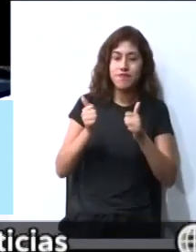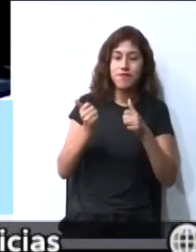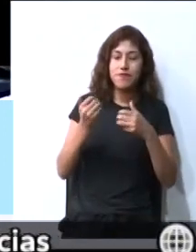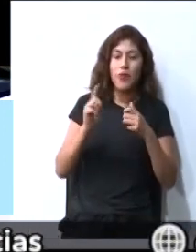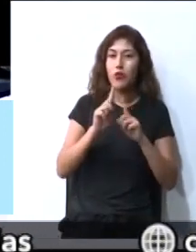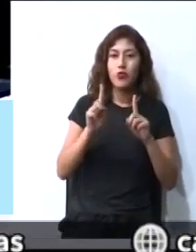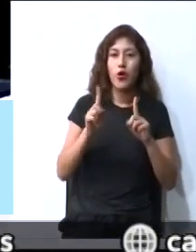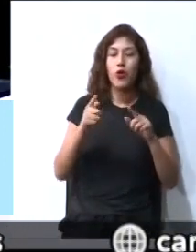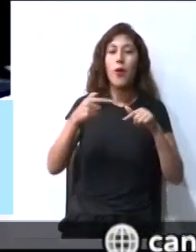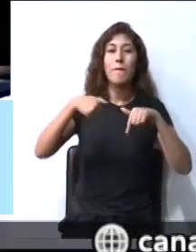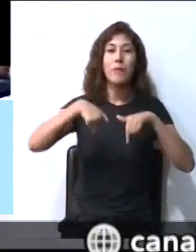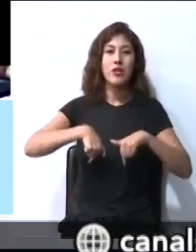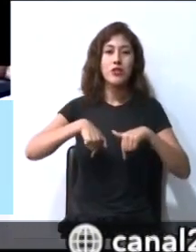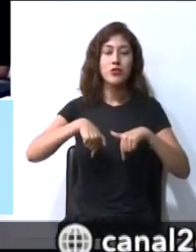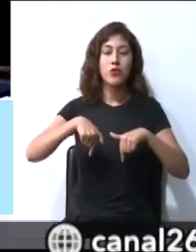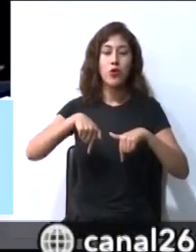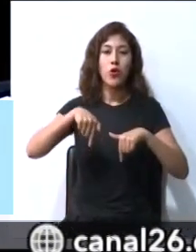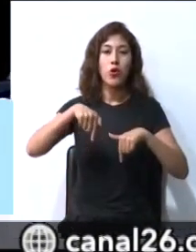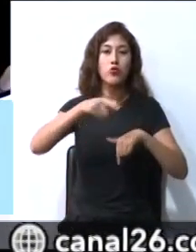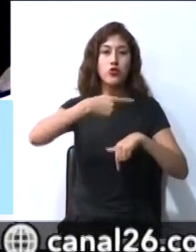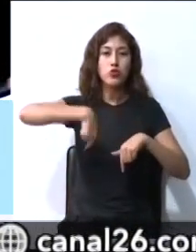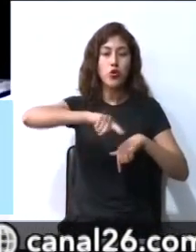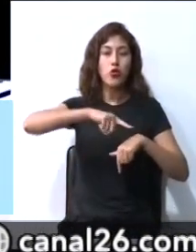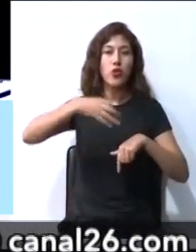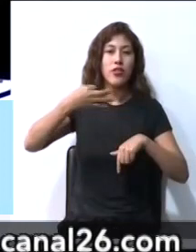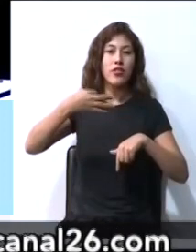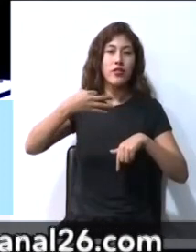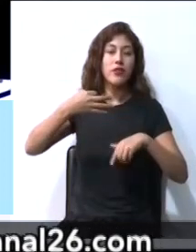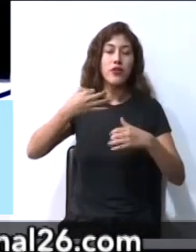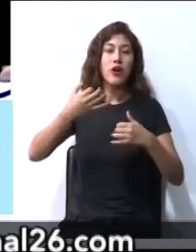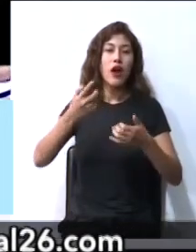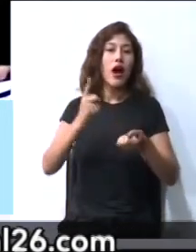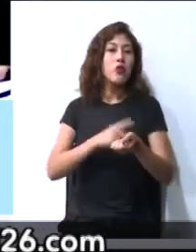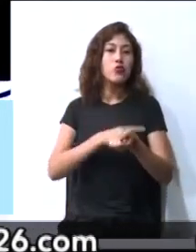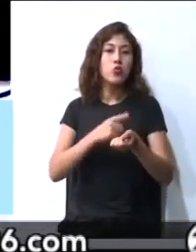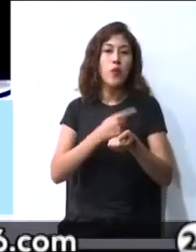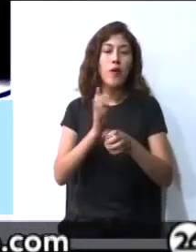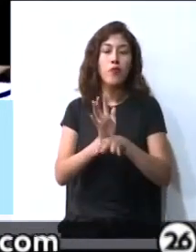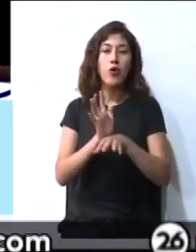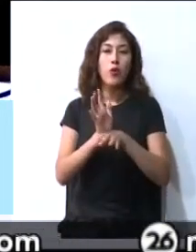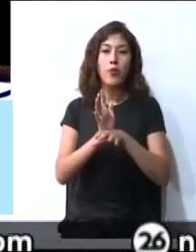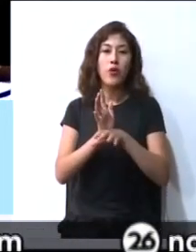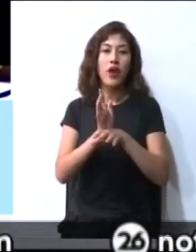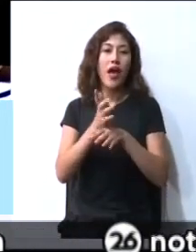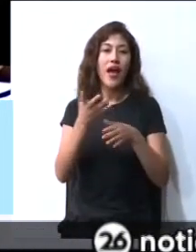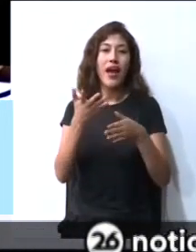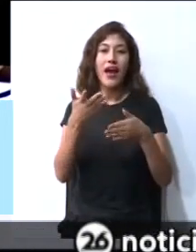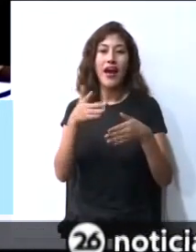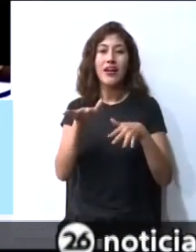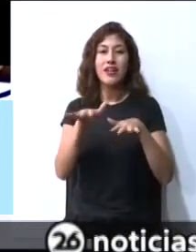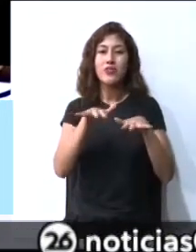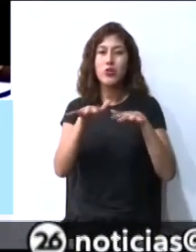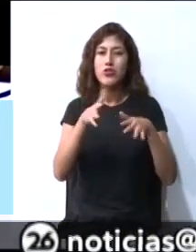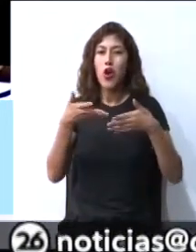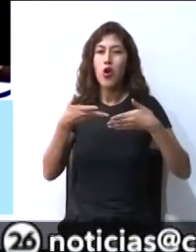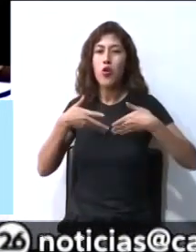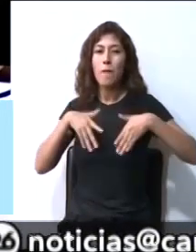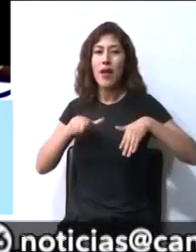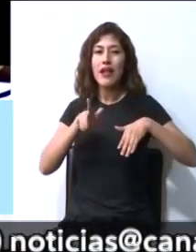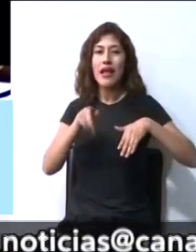gobierno. Los argentinos nos acostumbramos a que lo normal es vivir con miedo. Pero eso no es